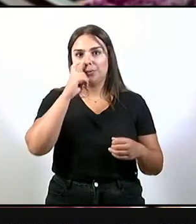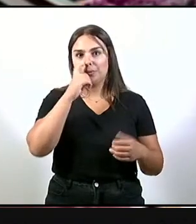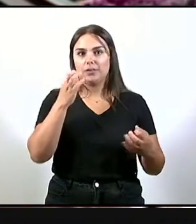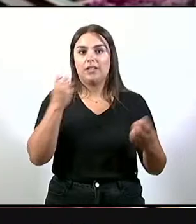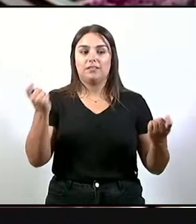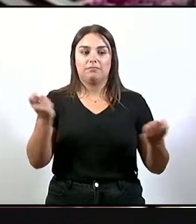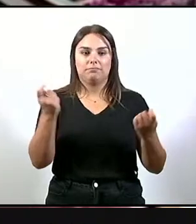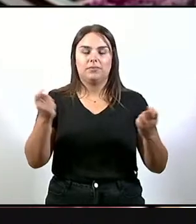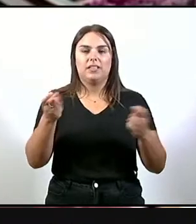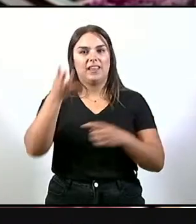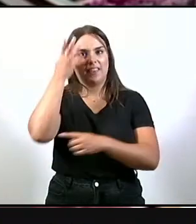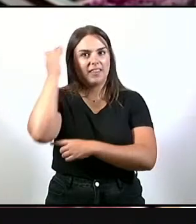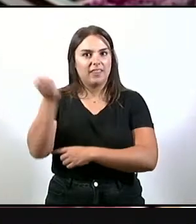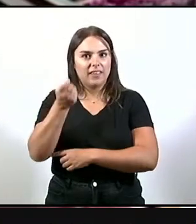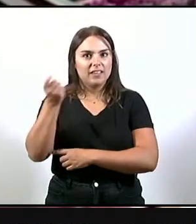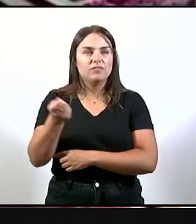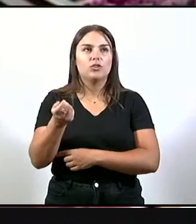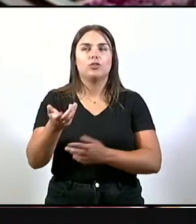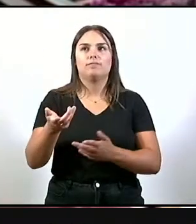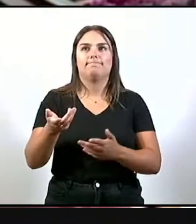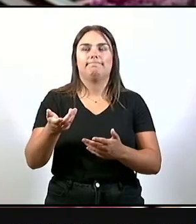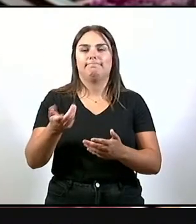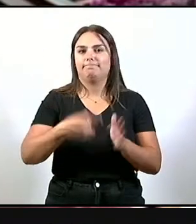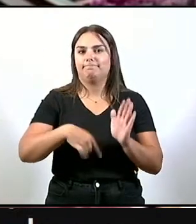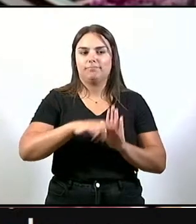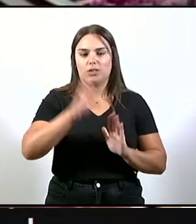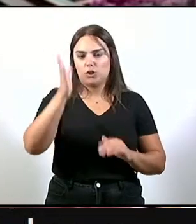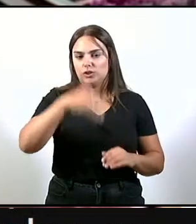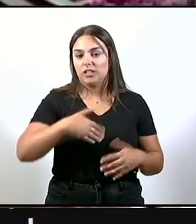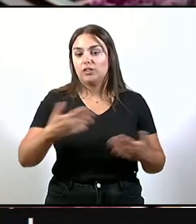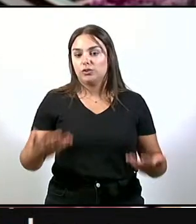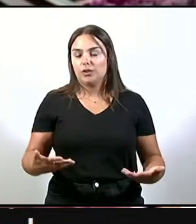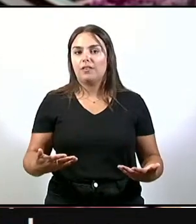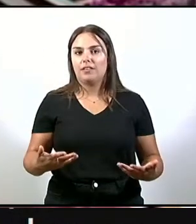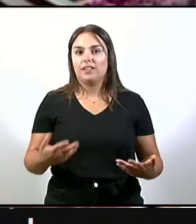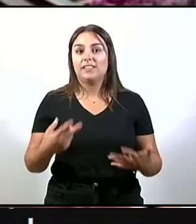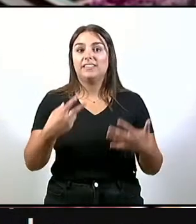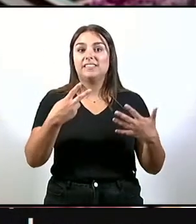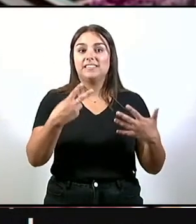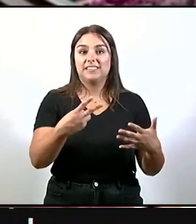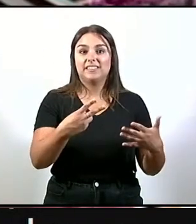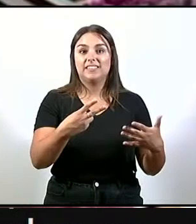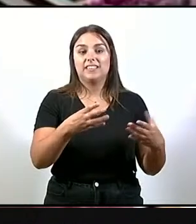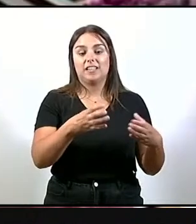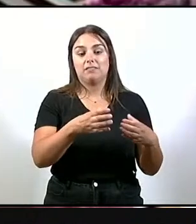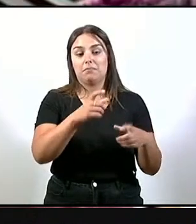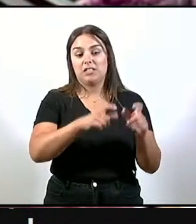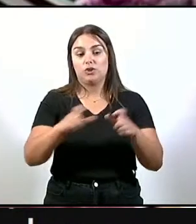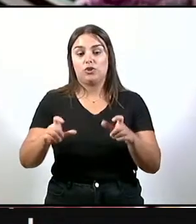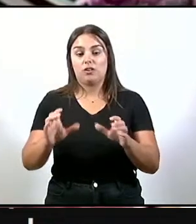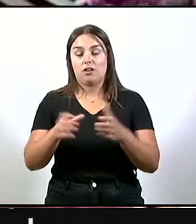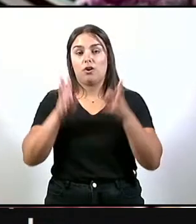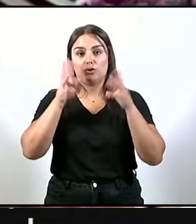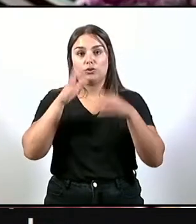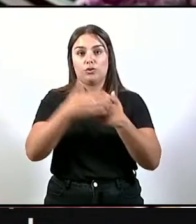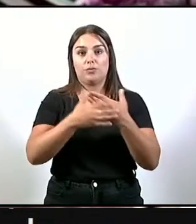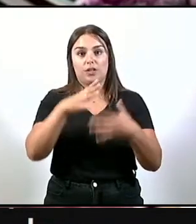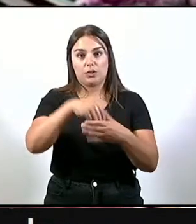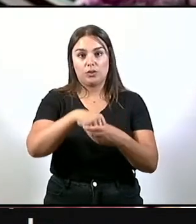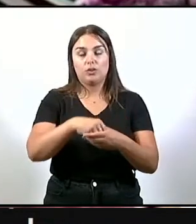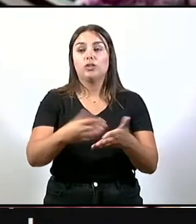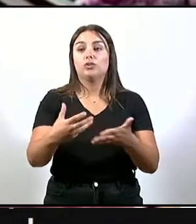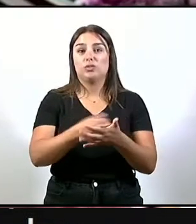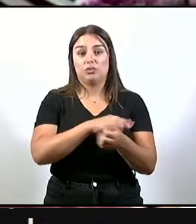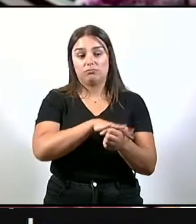de incendios, tampoco está la consejera de Agricultura. No sé si con esos 7 miembros del Consejo de Gobierno afrontar todas esas tareas va a ser